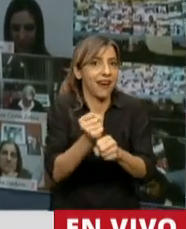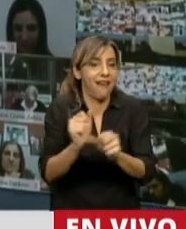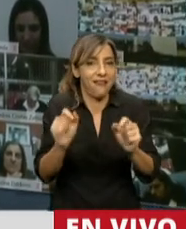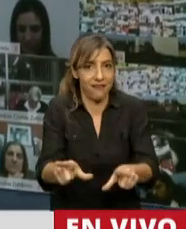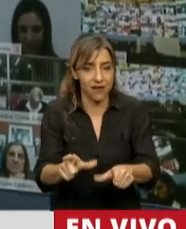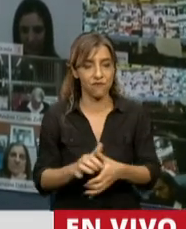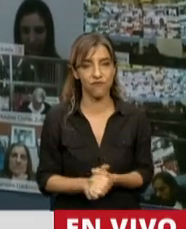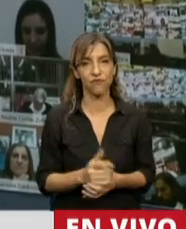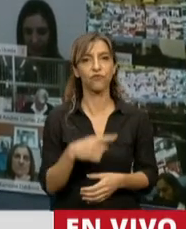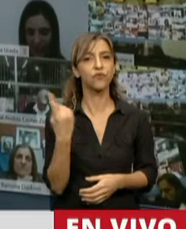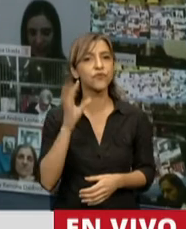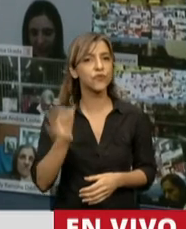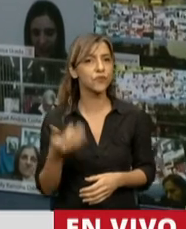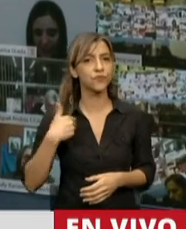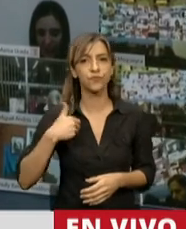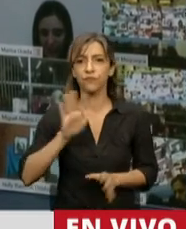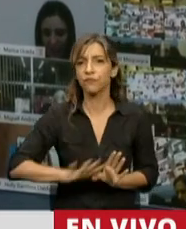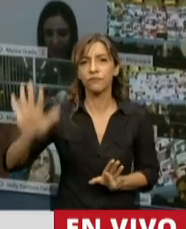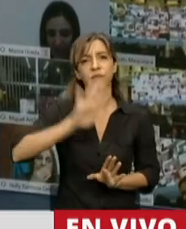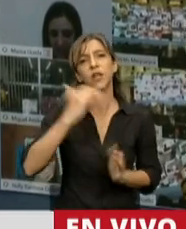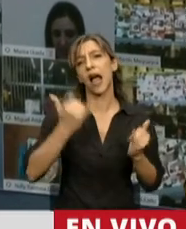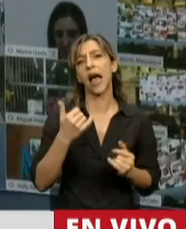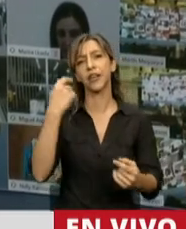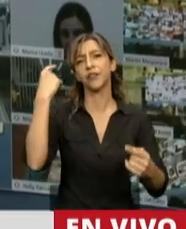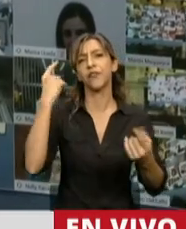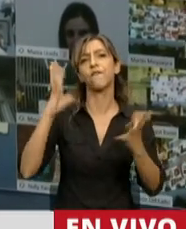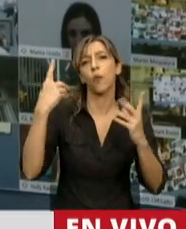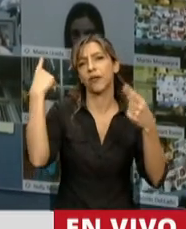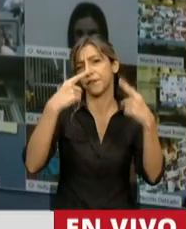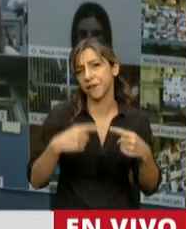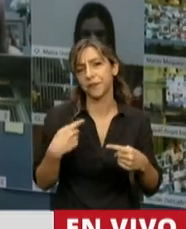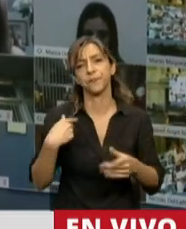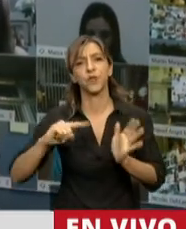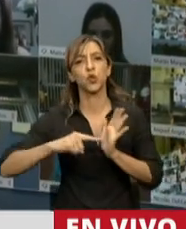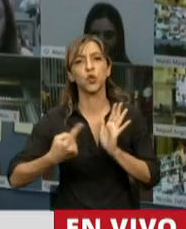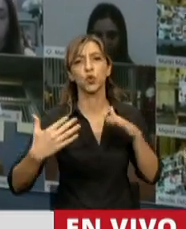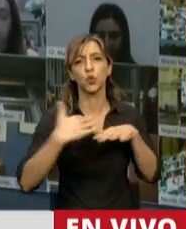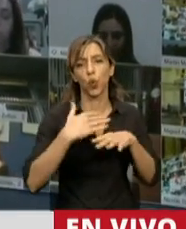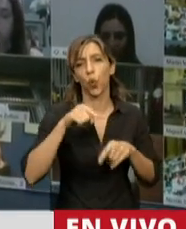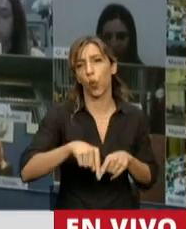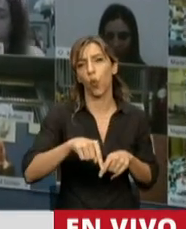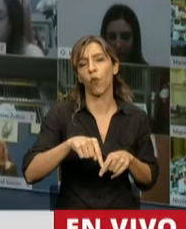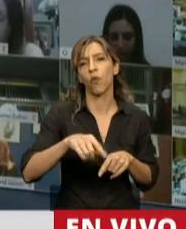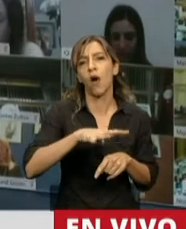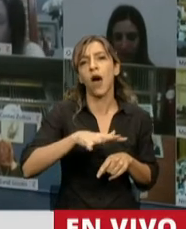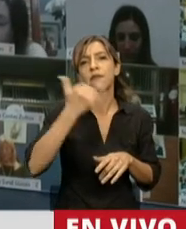del país es absolutamente heterogéneo. Hay en la ciudad de Buenos Aires, por